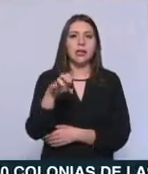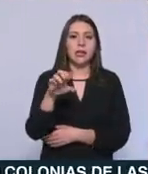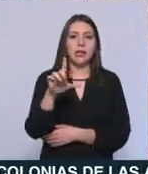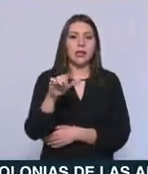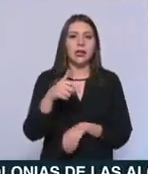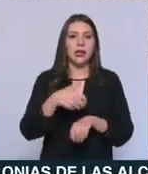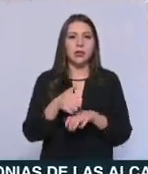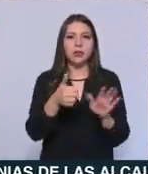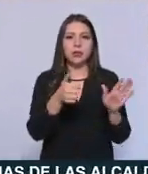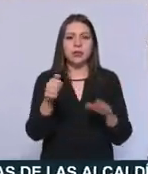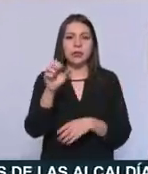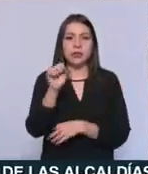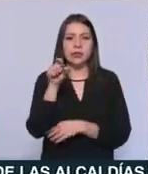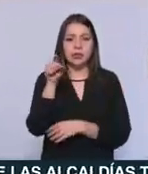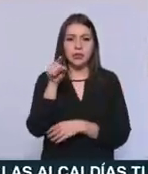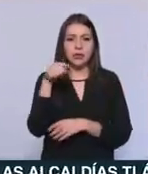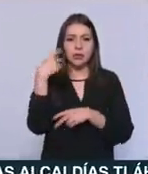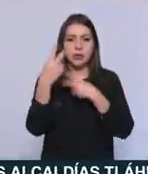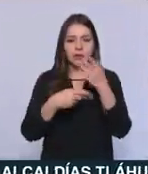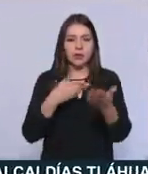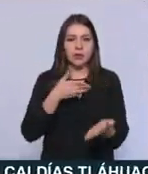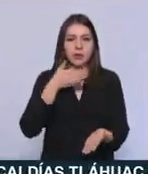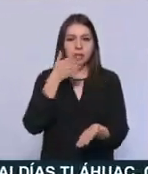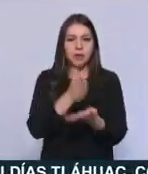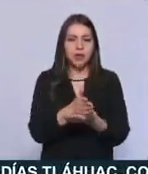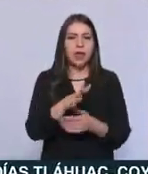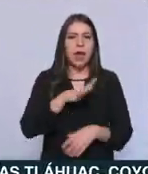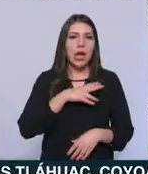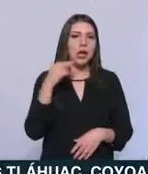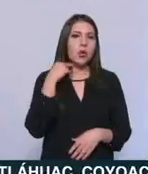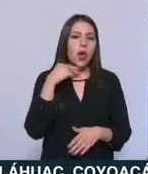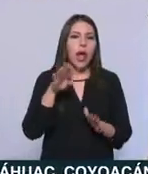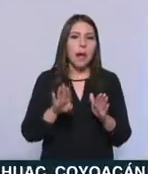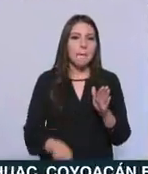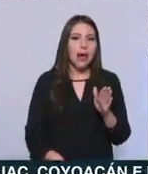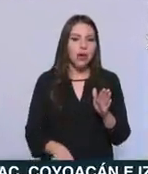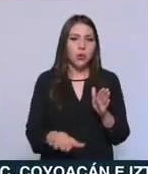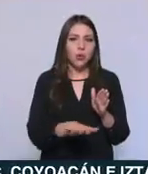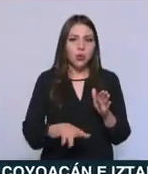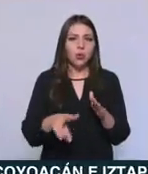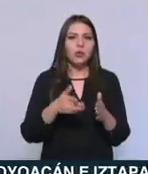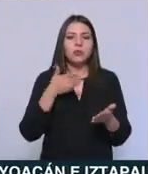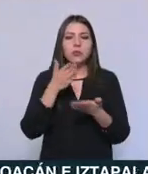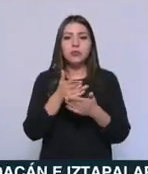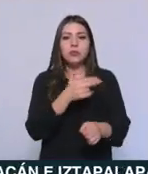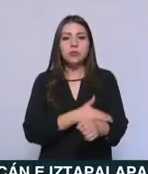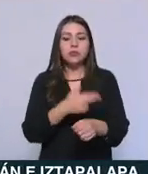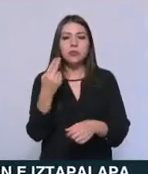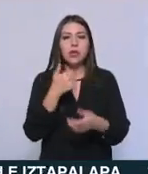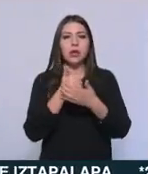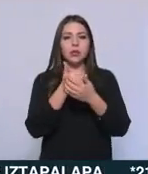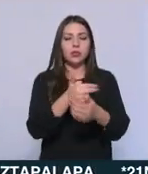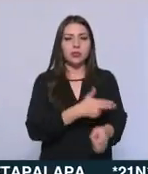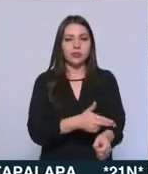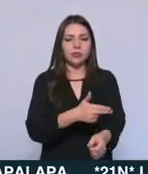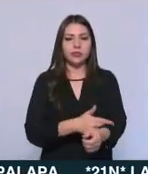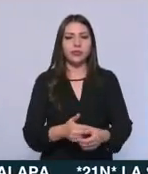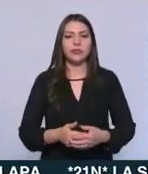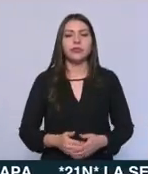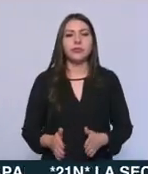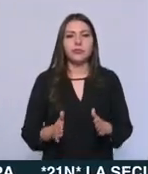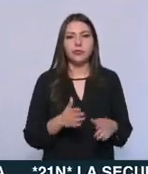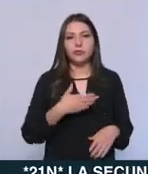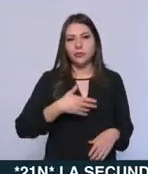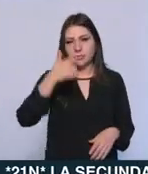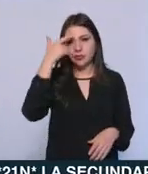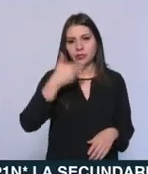660 y entonces ahí los van a atender y van a empezar a hacer todos sus trámites. Pedro, muy buenas noches, le saluda Feli